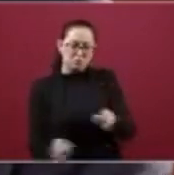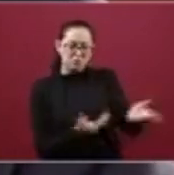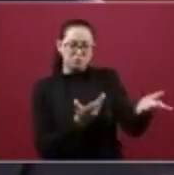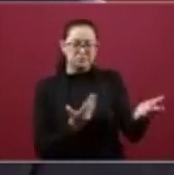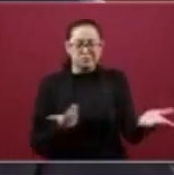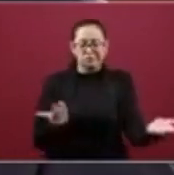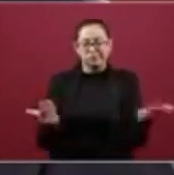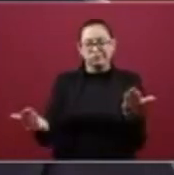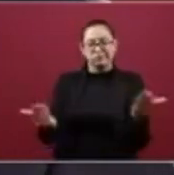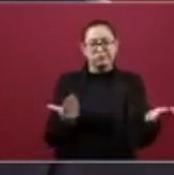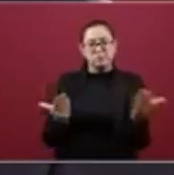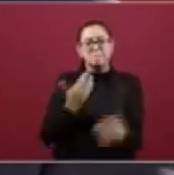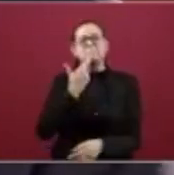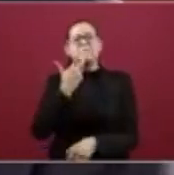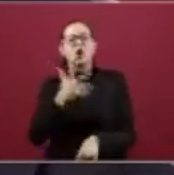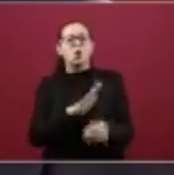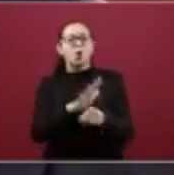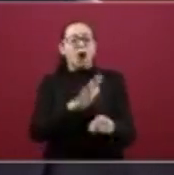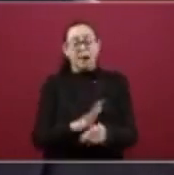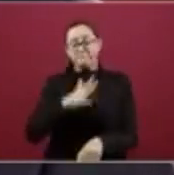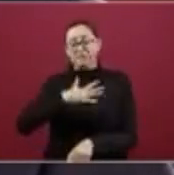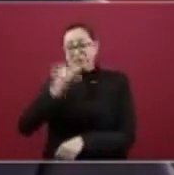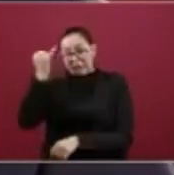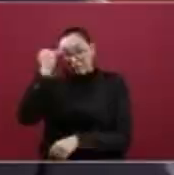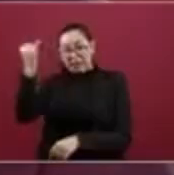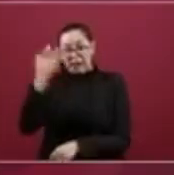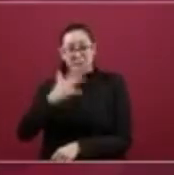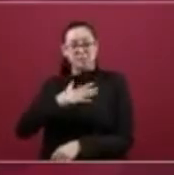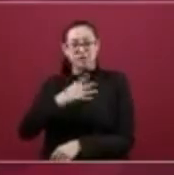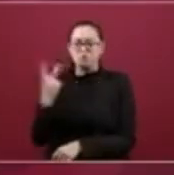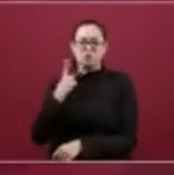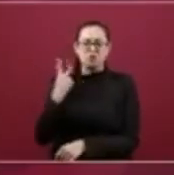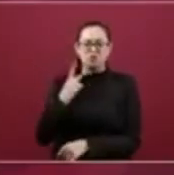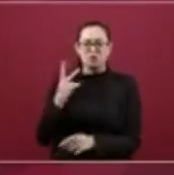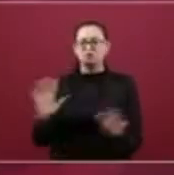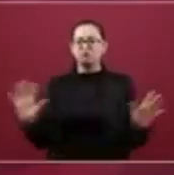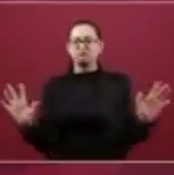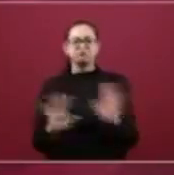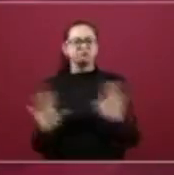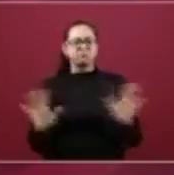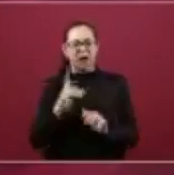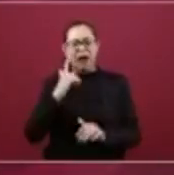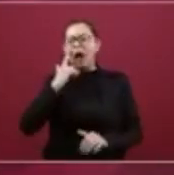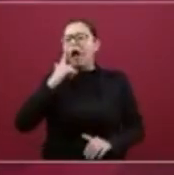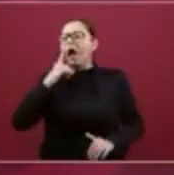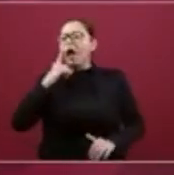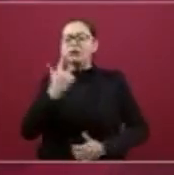Nada de ideología, nada de política, juicio práctico,